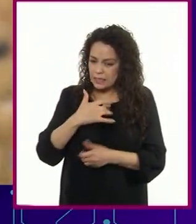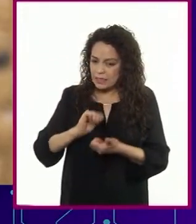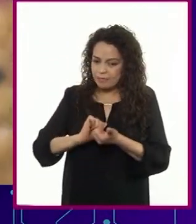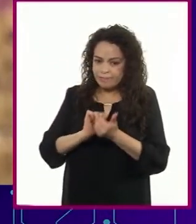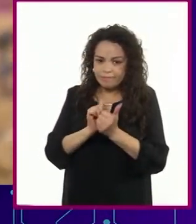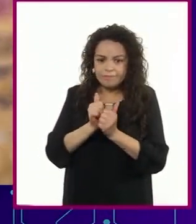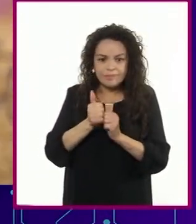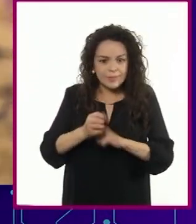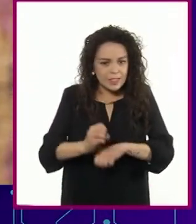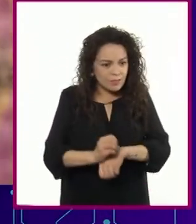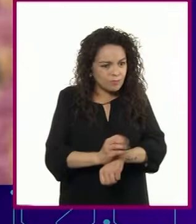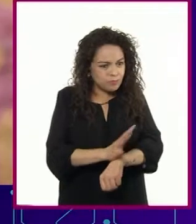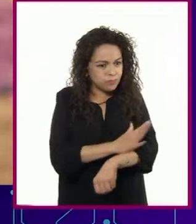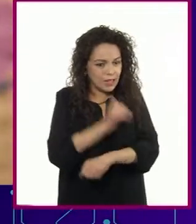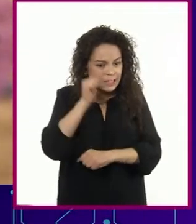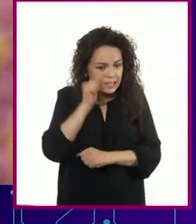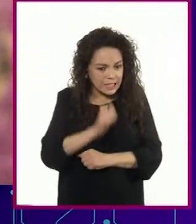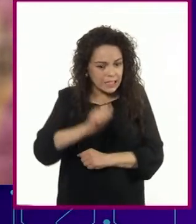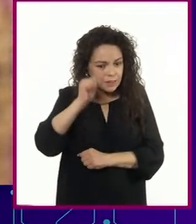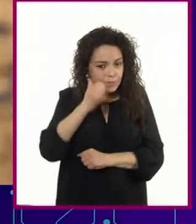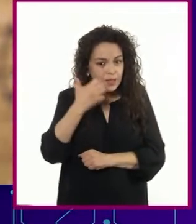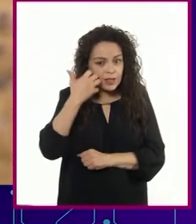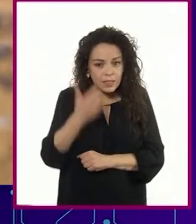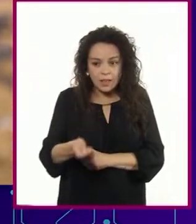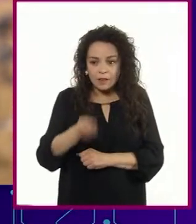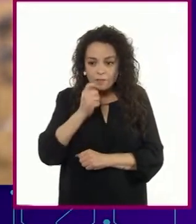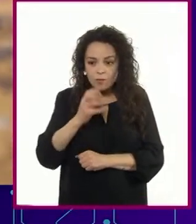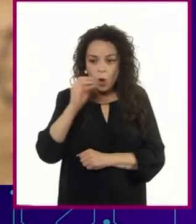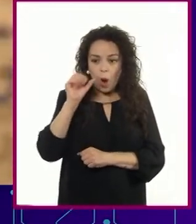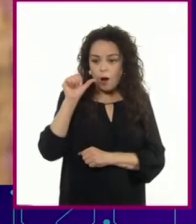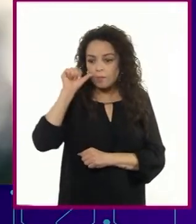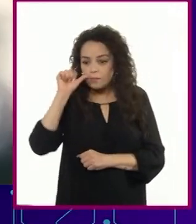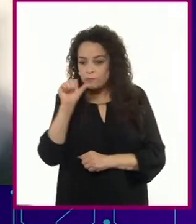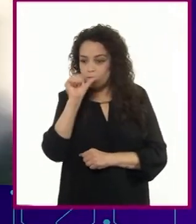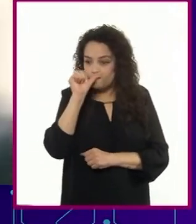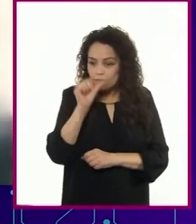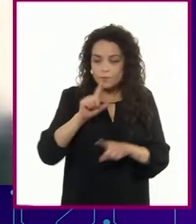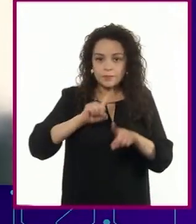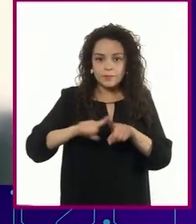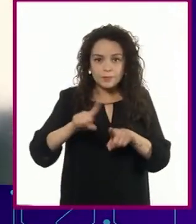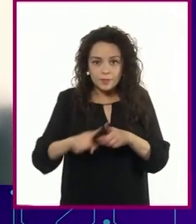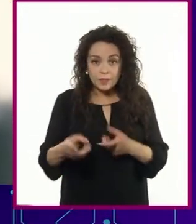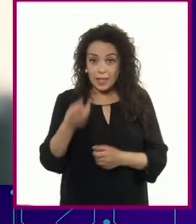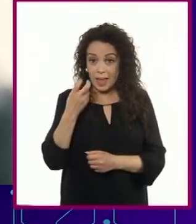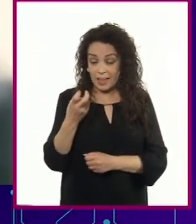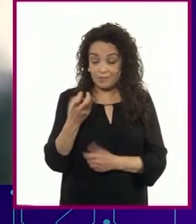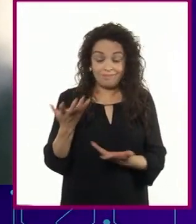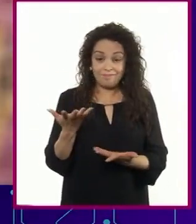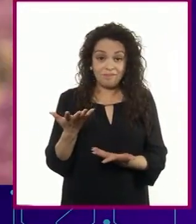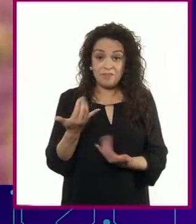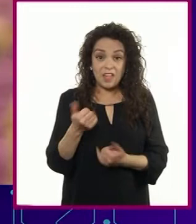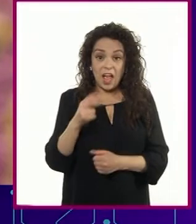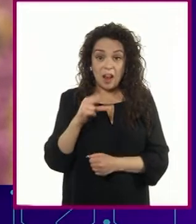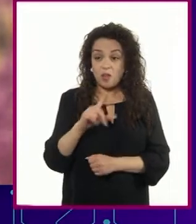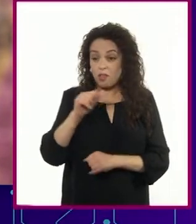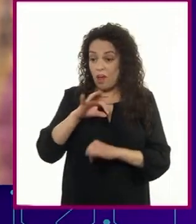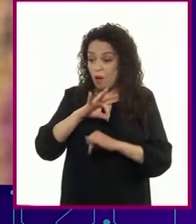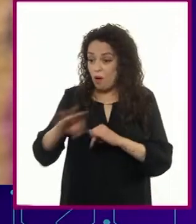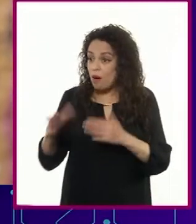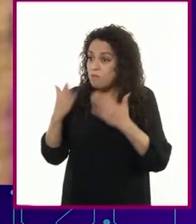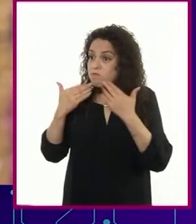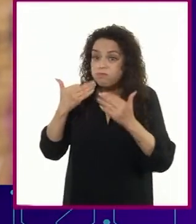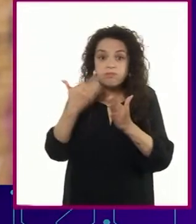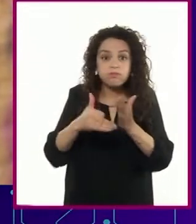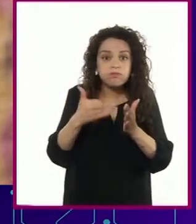esa emoción que buscabas cada vez que querías fumar o inhalar heroína, y al final, como ya no hay viaje, recurres a